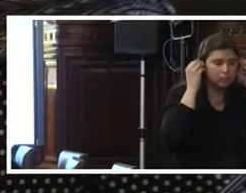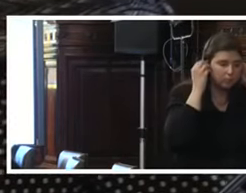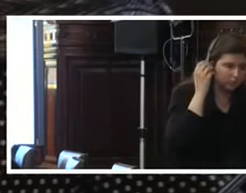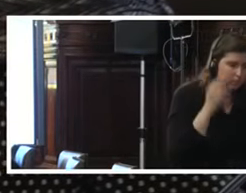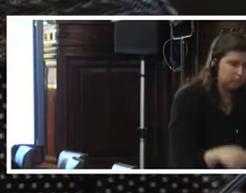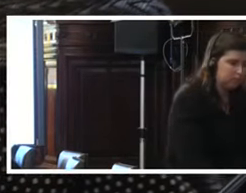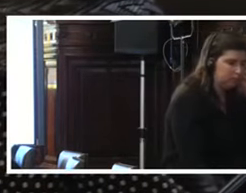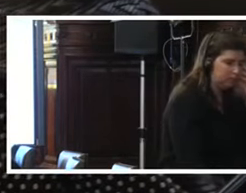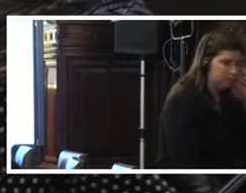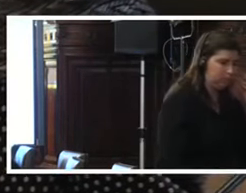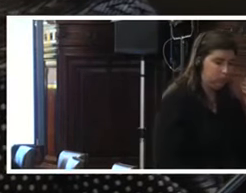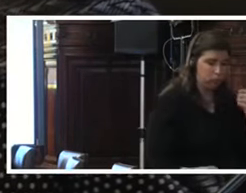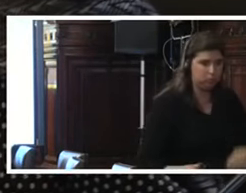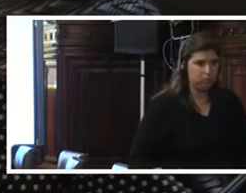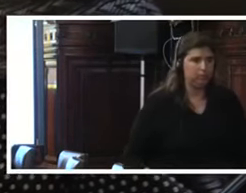el